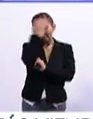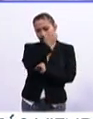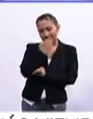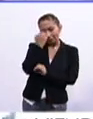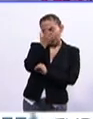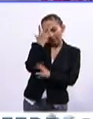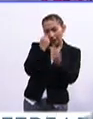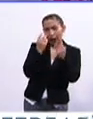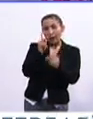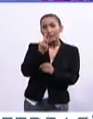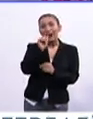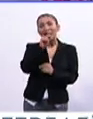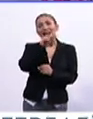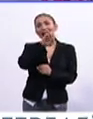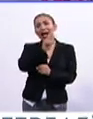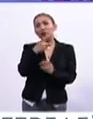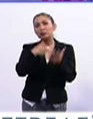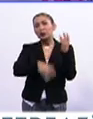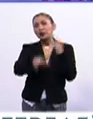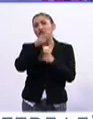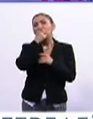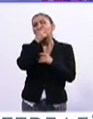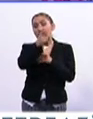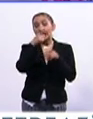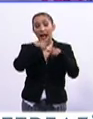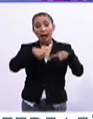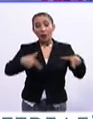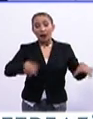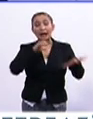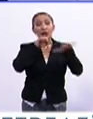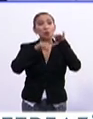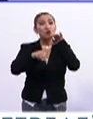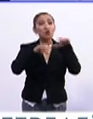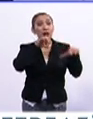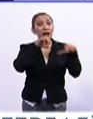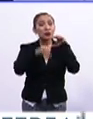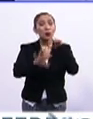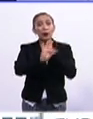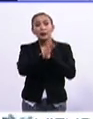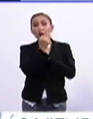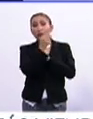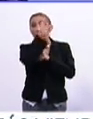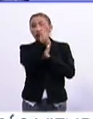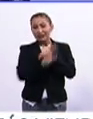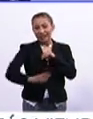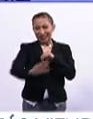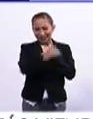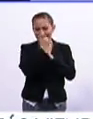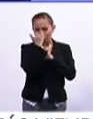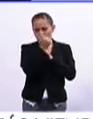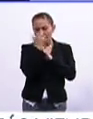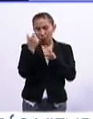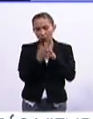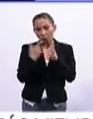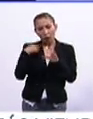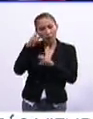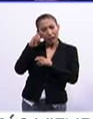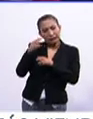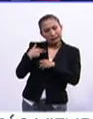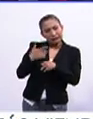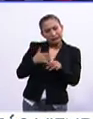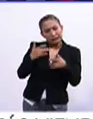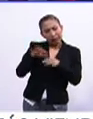Aprendizajes, Planea 2018, destacan que en lenguaje y comunicación, 49% de los estudiantes logran